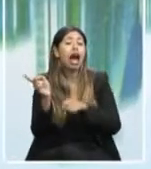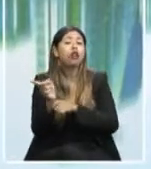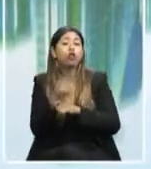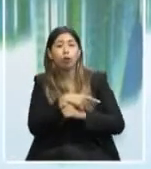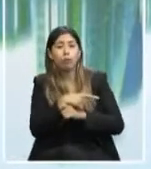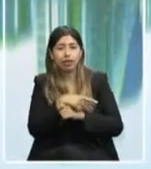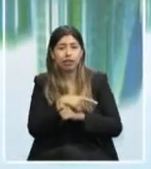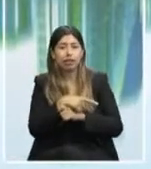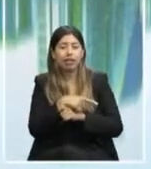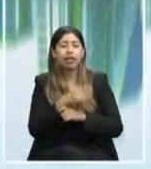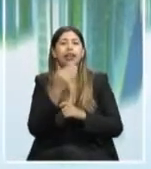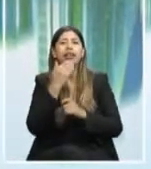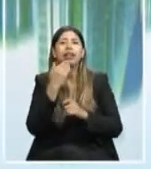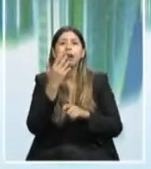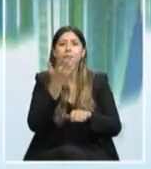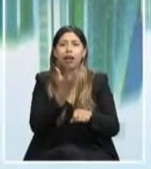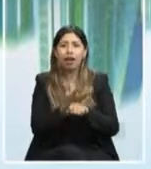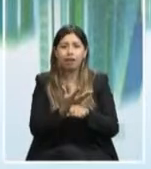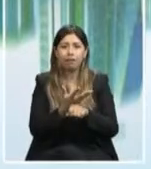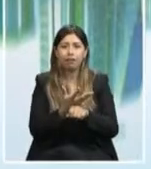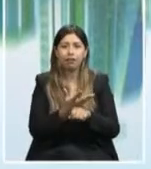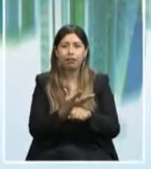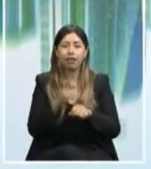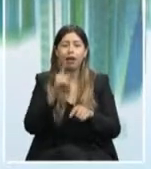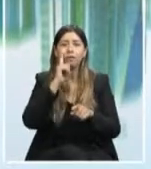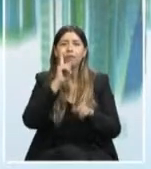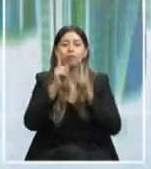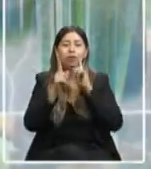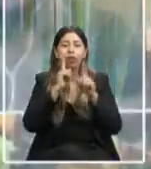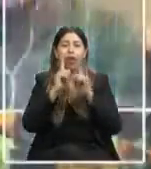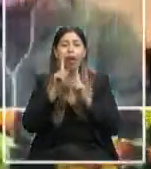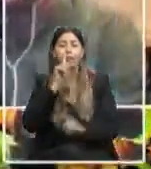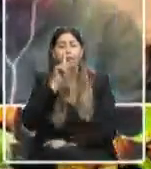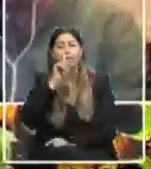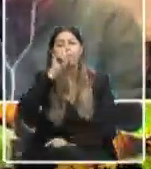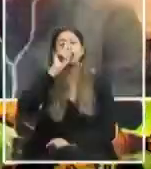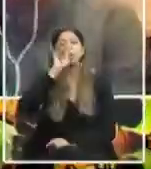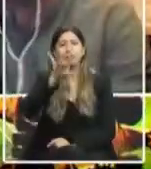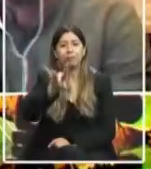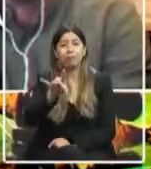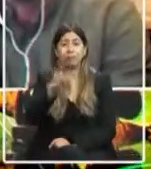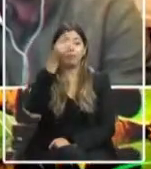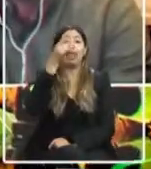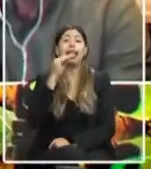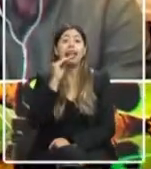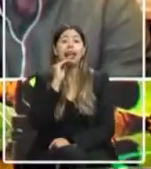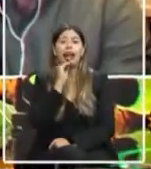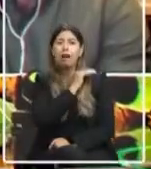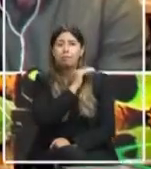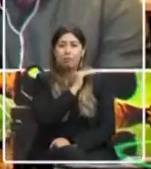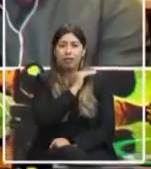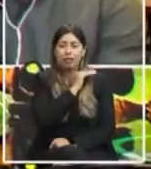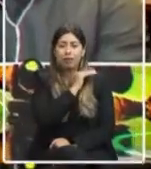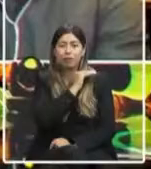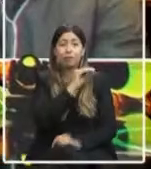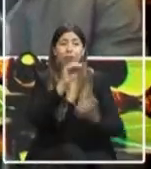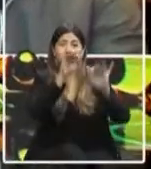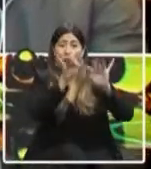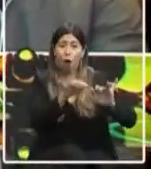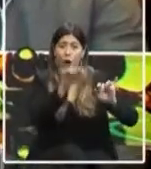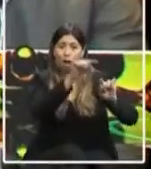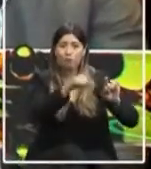que ocurría una vez de realizar el test de PCR, rápidamente el